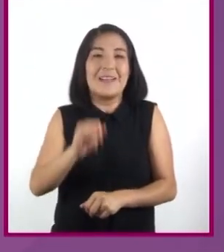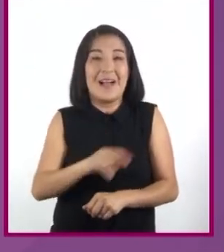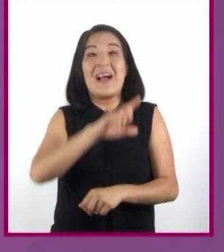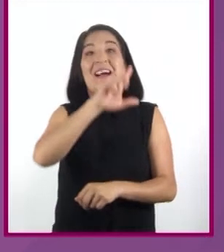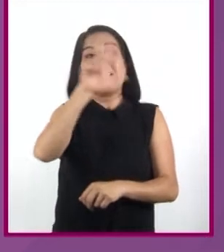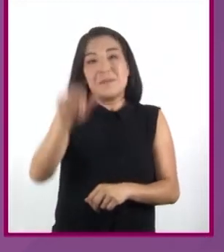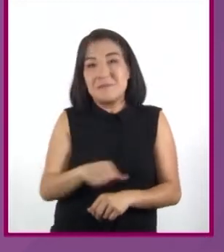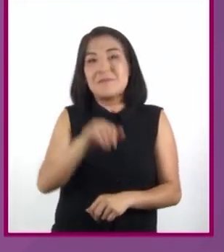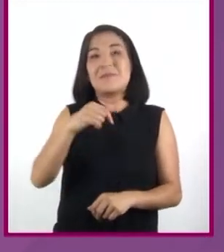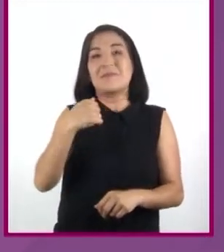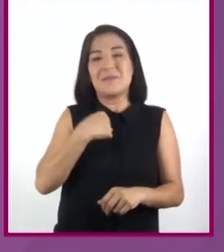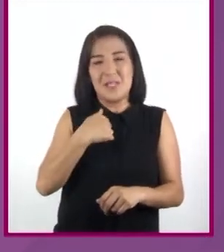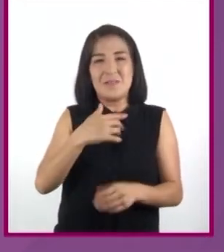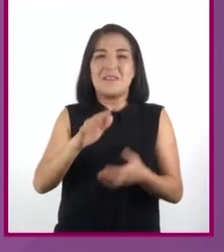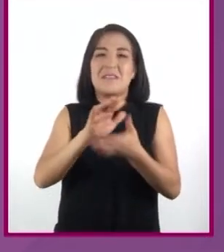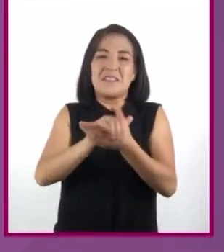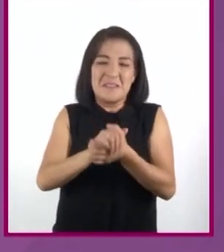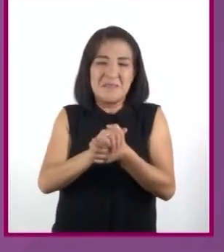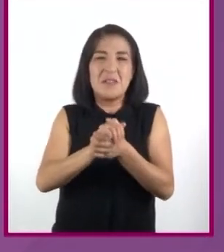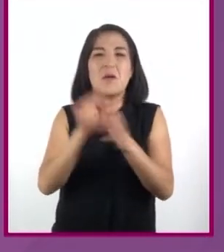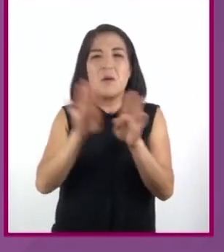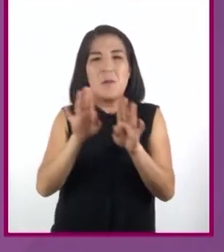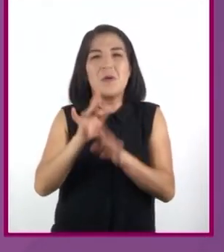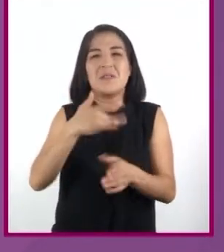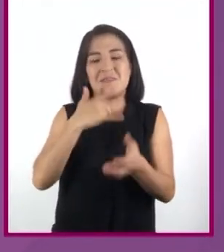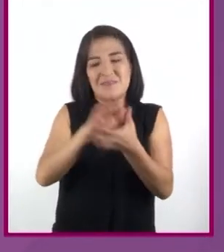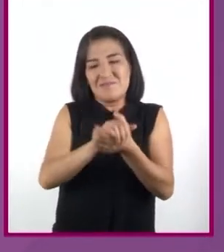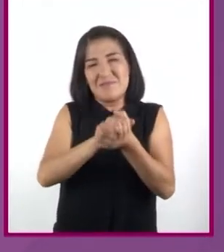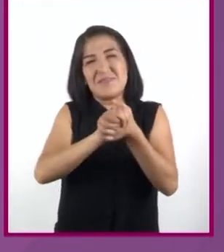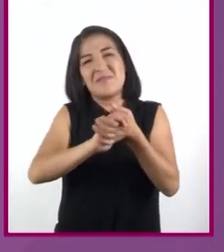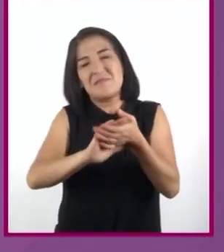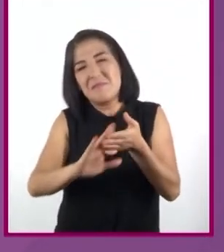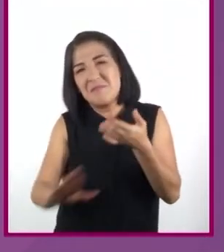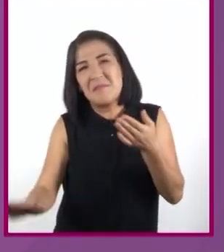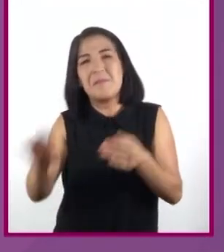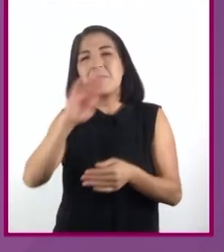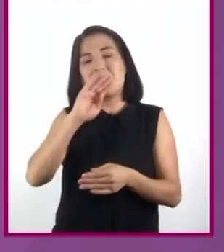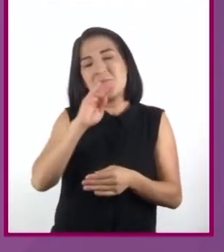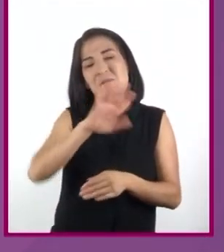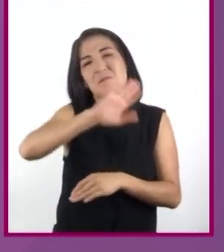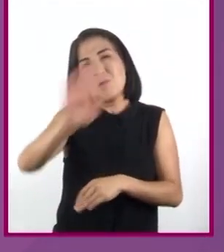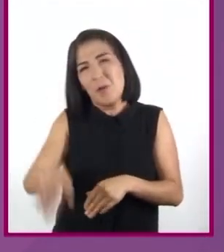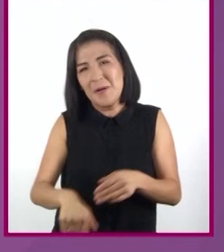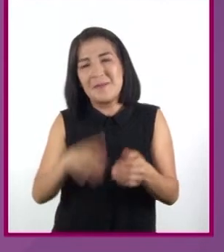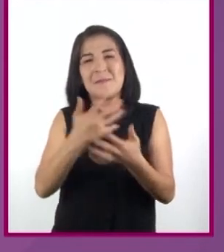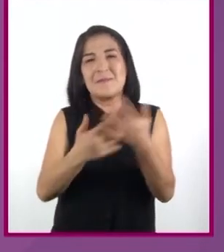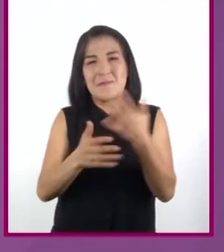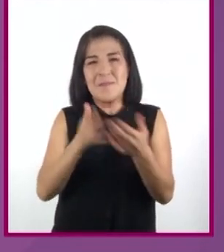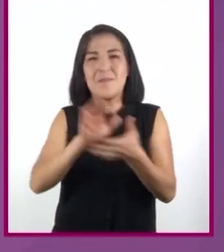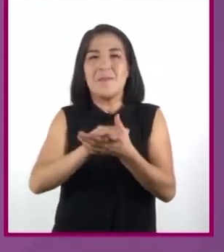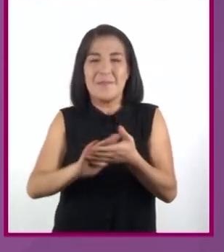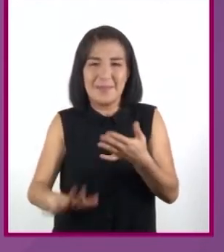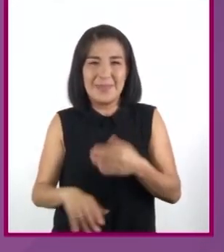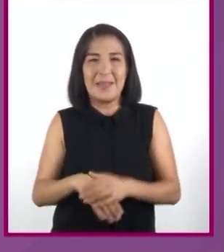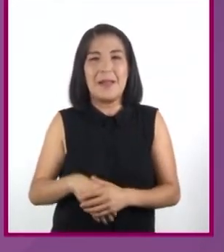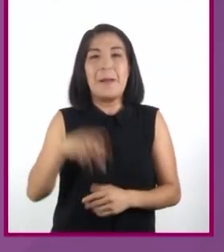después de que a mis manos les costó trabajo zafarse de sus manos muertas. Pedro Páramo,